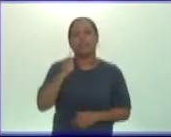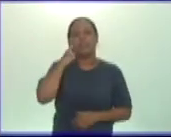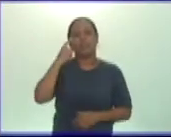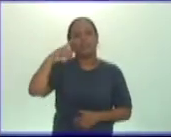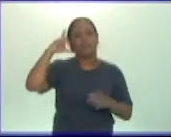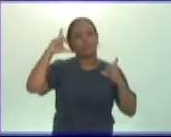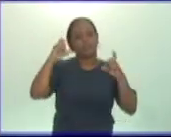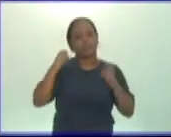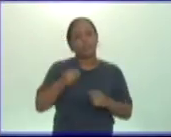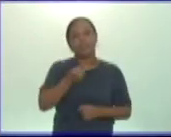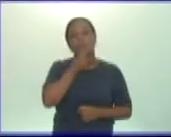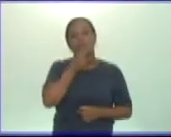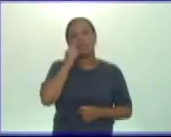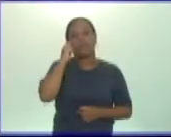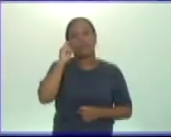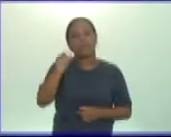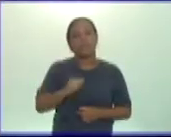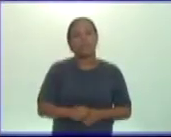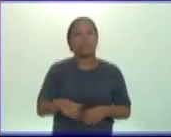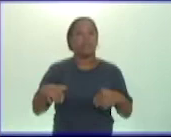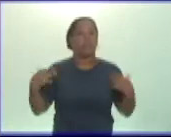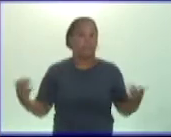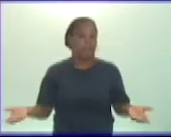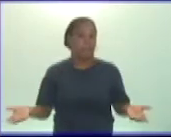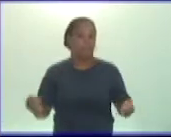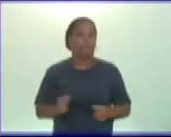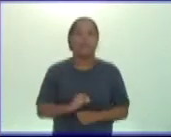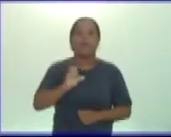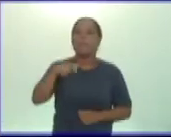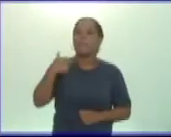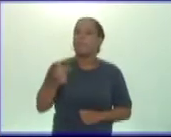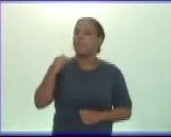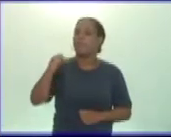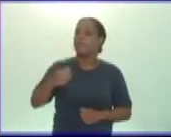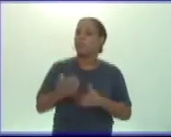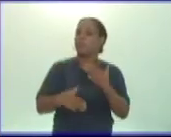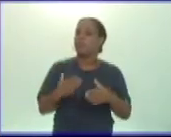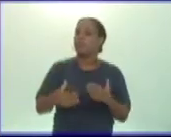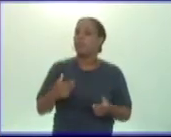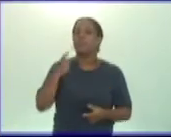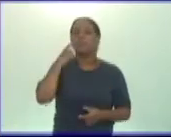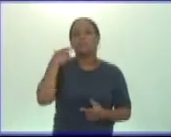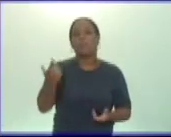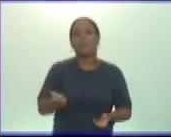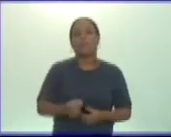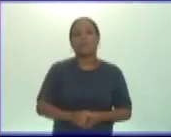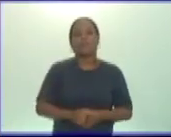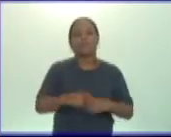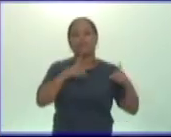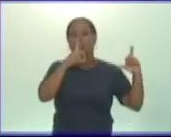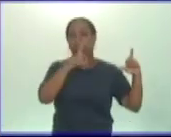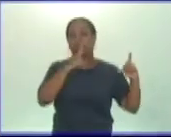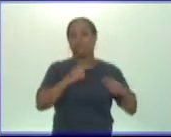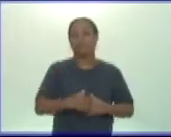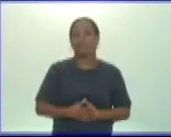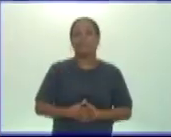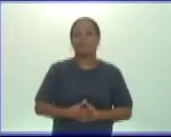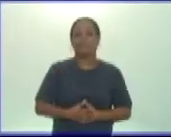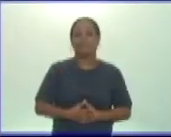imagen para que puedas ver qué puede estar ocurriendo entonces cuando estos procesos ocurren. Observemos la siguiente imagen que aparece en presentación.